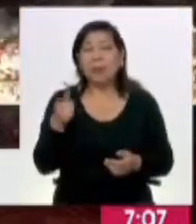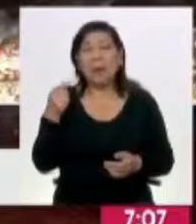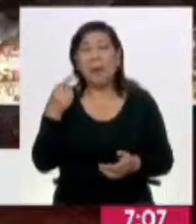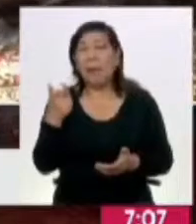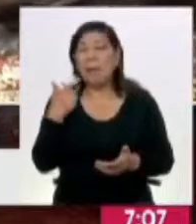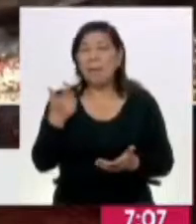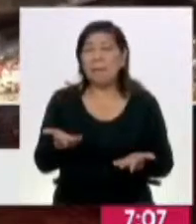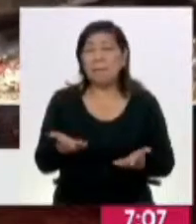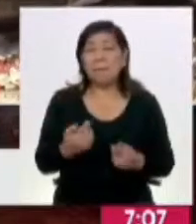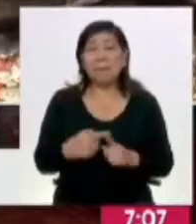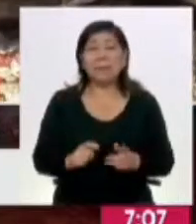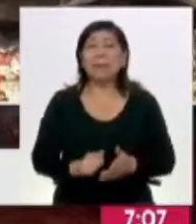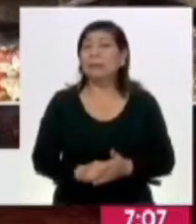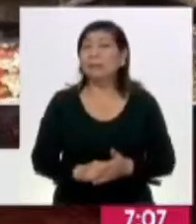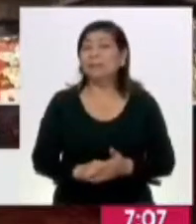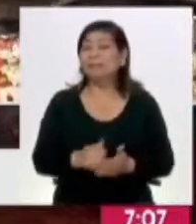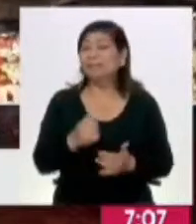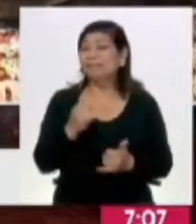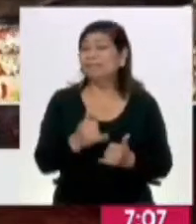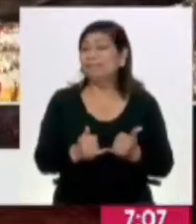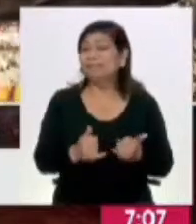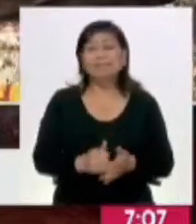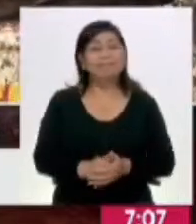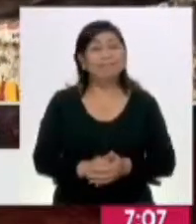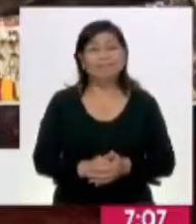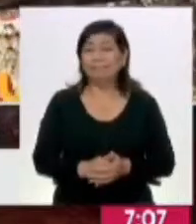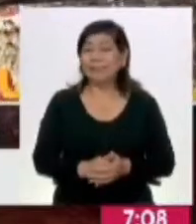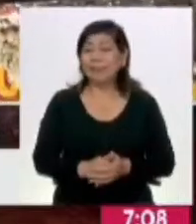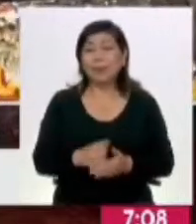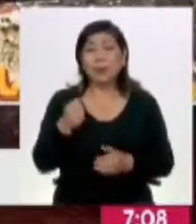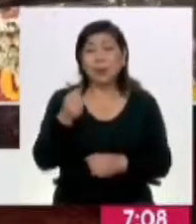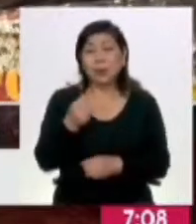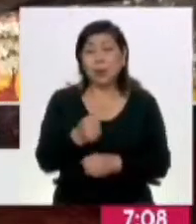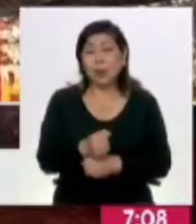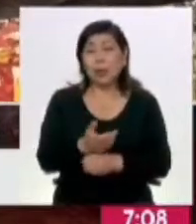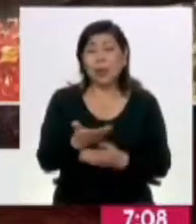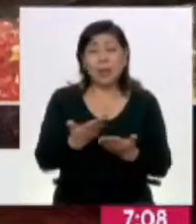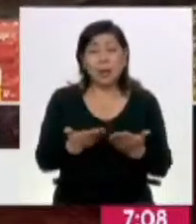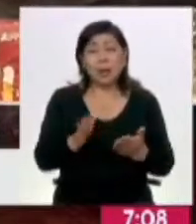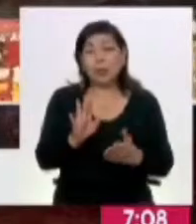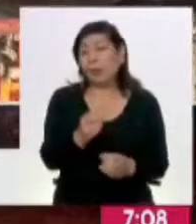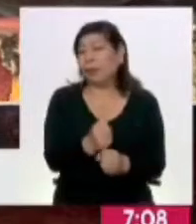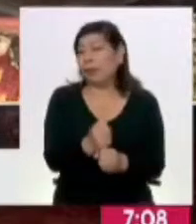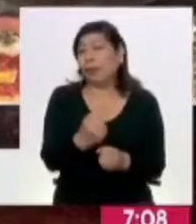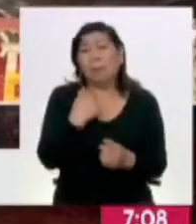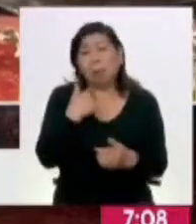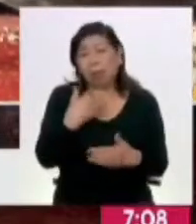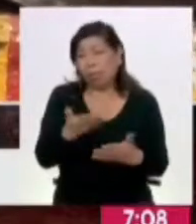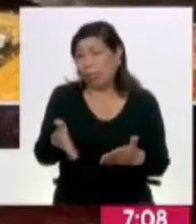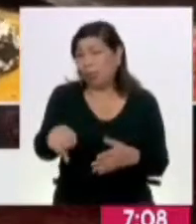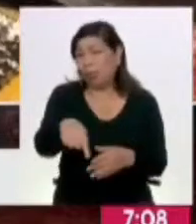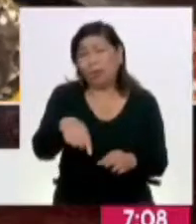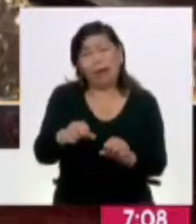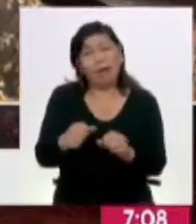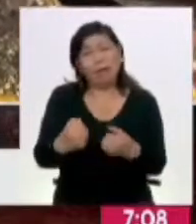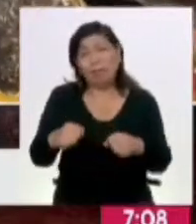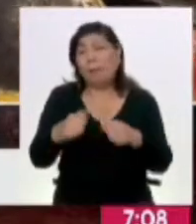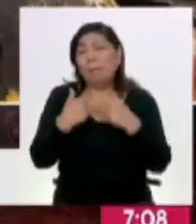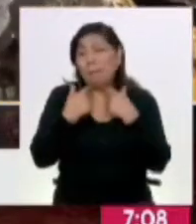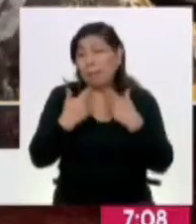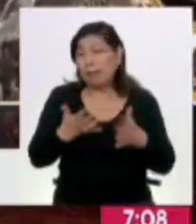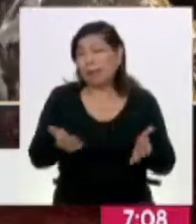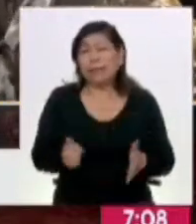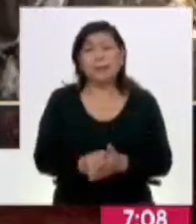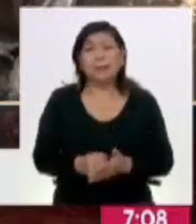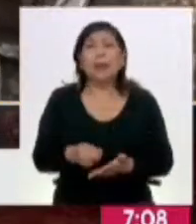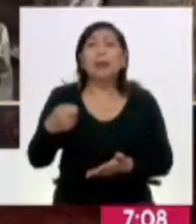¿no? Ahora, lo paradójico es que terminan atentando contra la herramienta de trabajo de algún miembro de la familia que podría ayudar